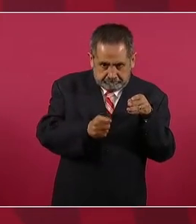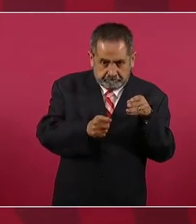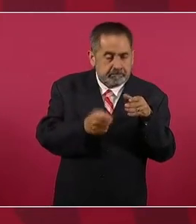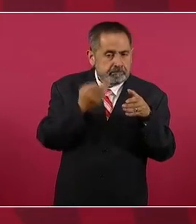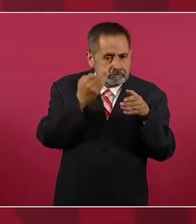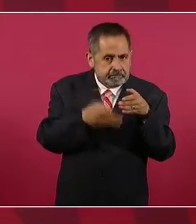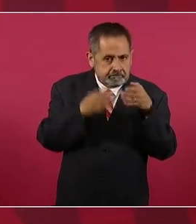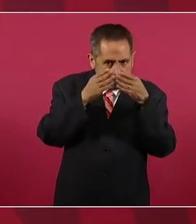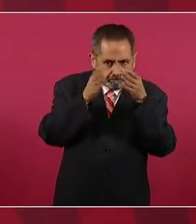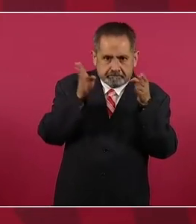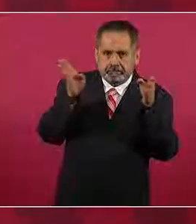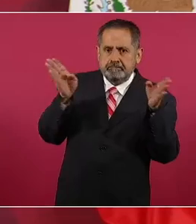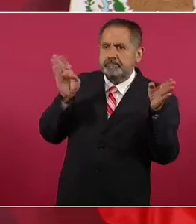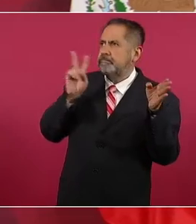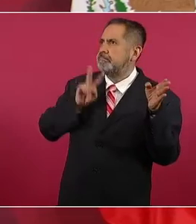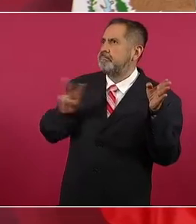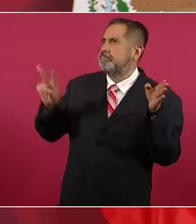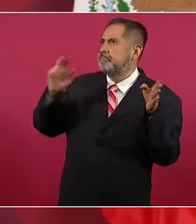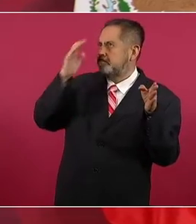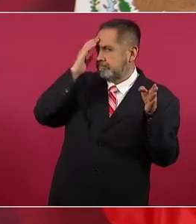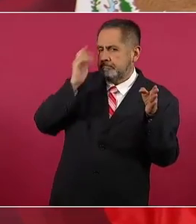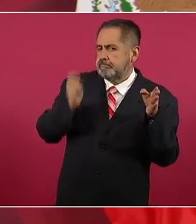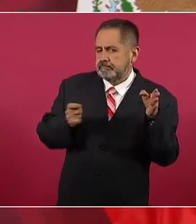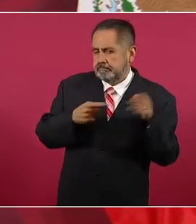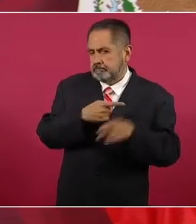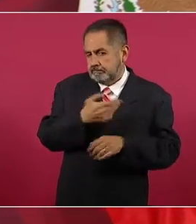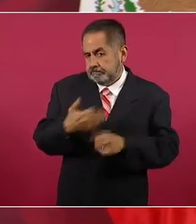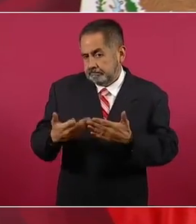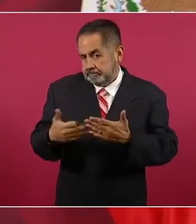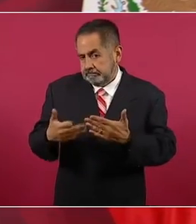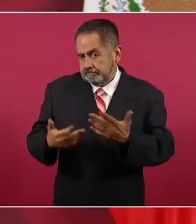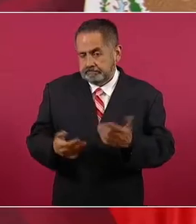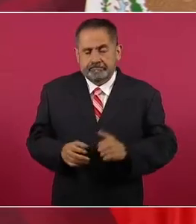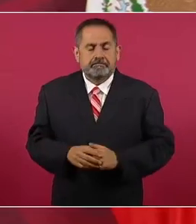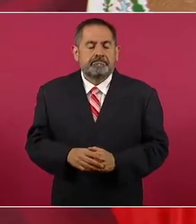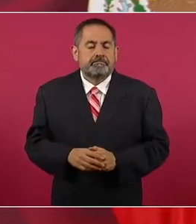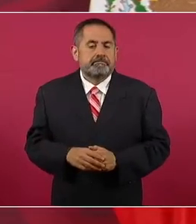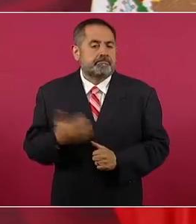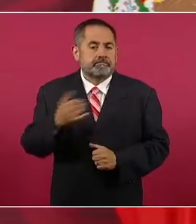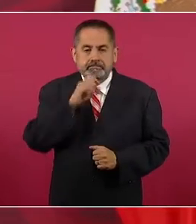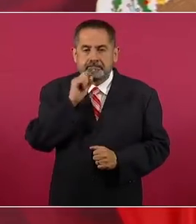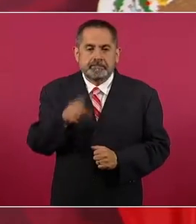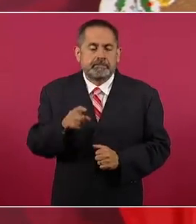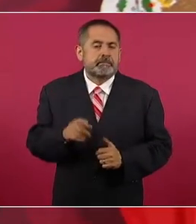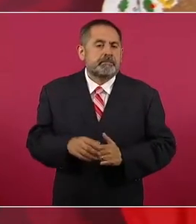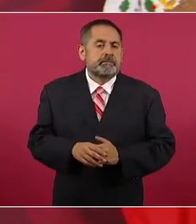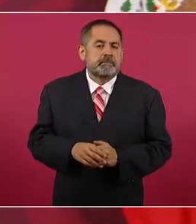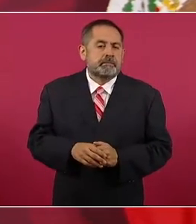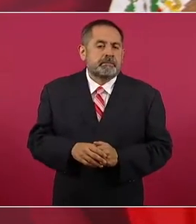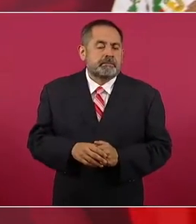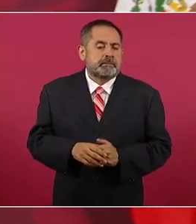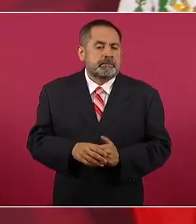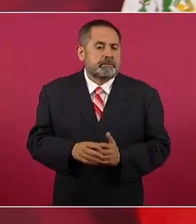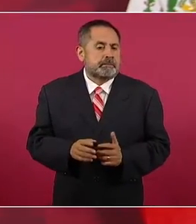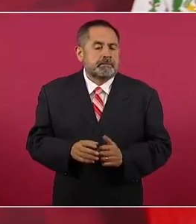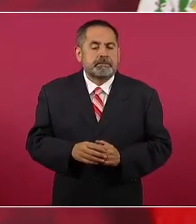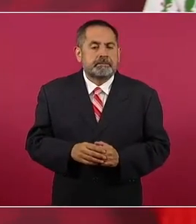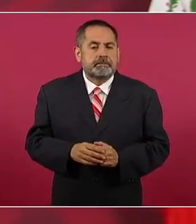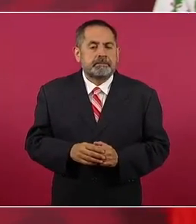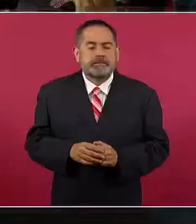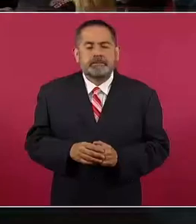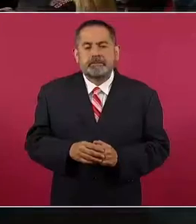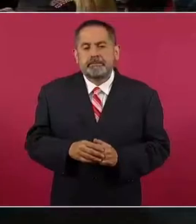Y seguramente tampoco